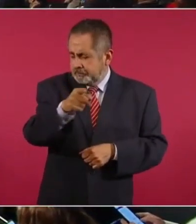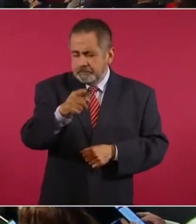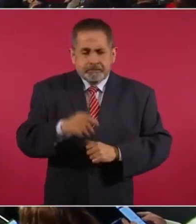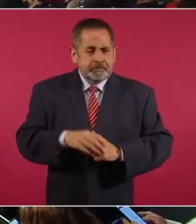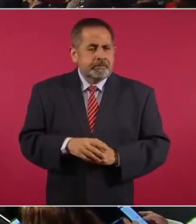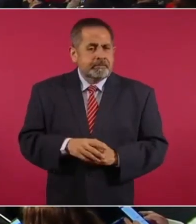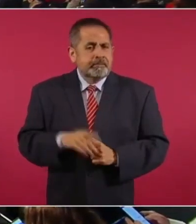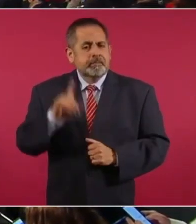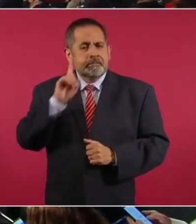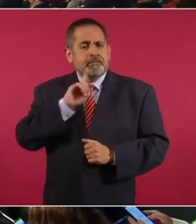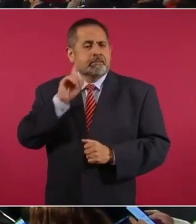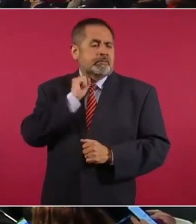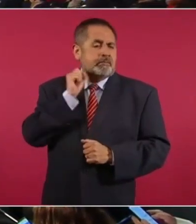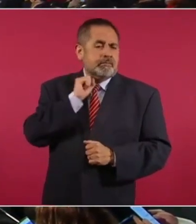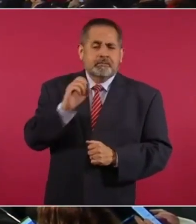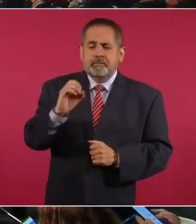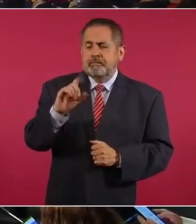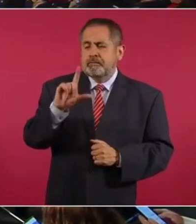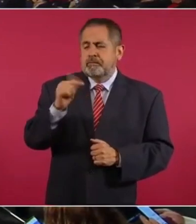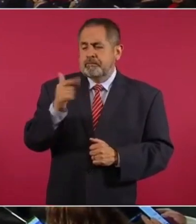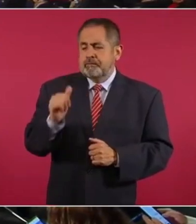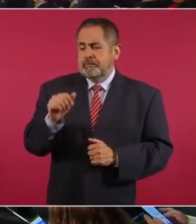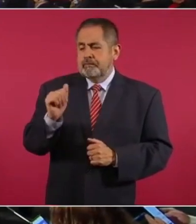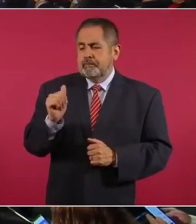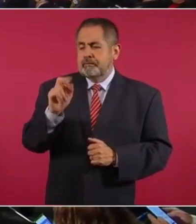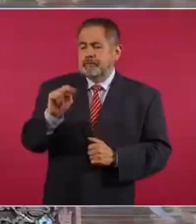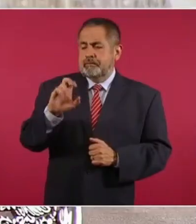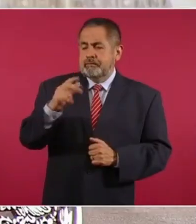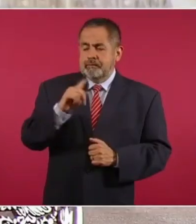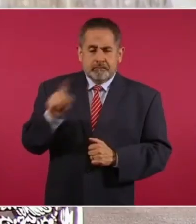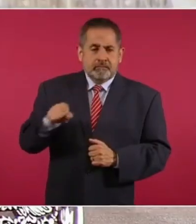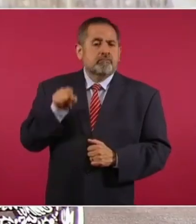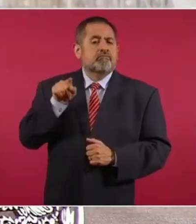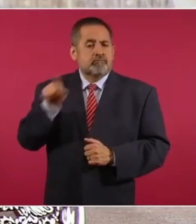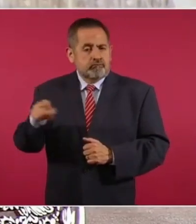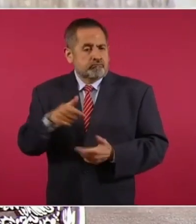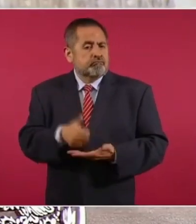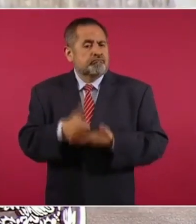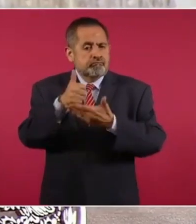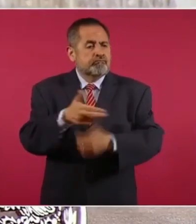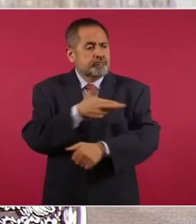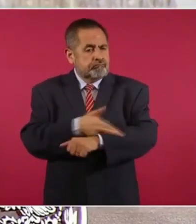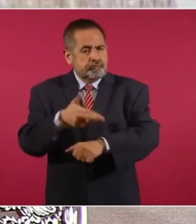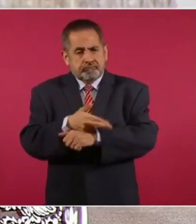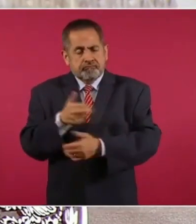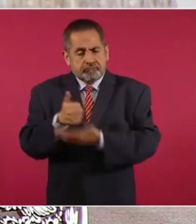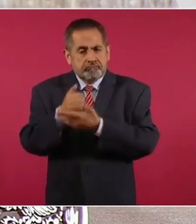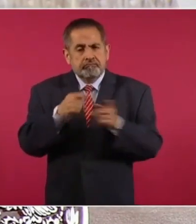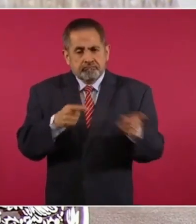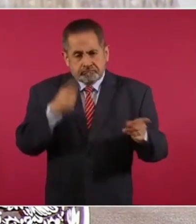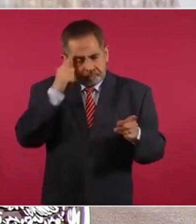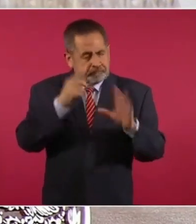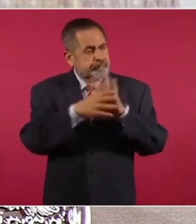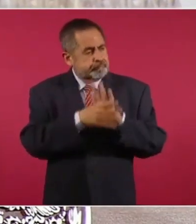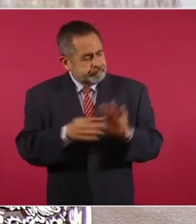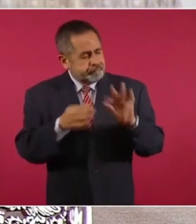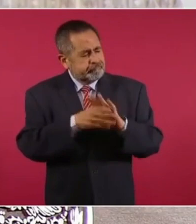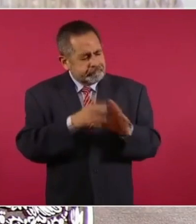la senadora Olga Sánchez Cordero, y ella ayudó a